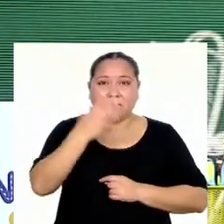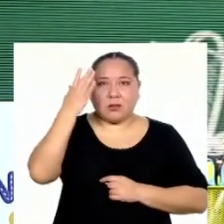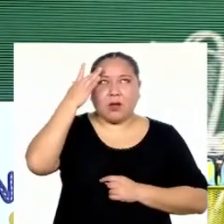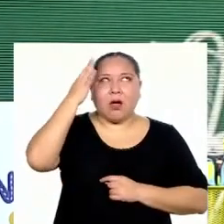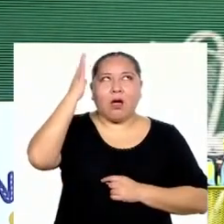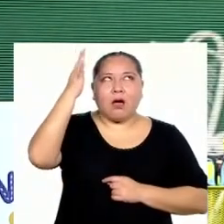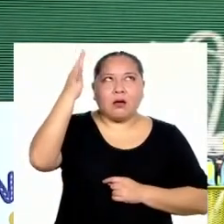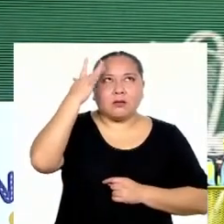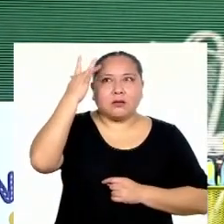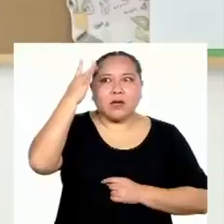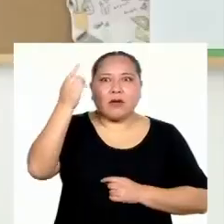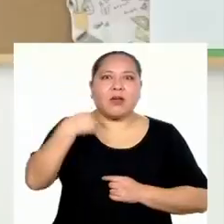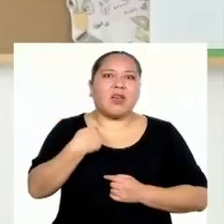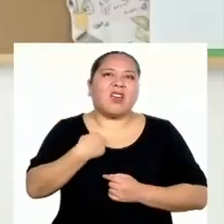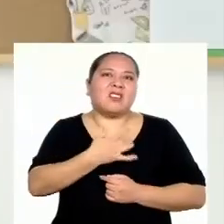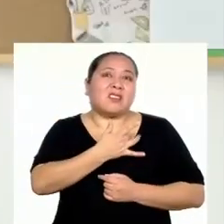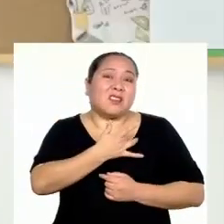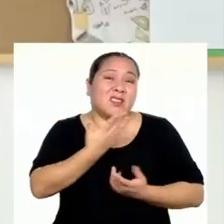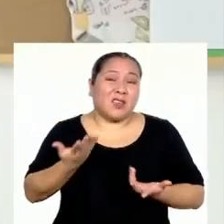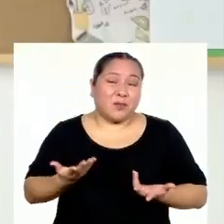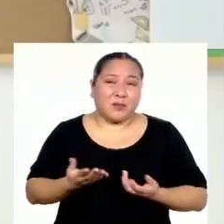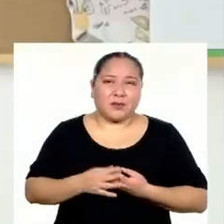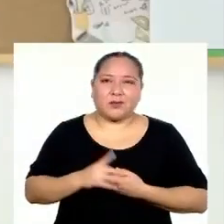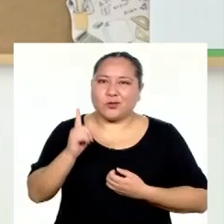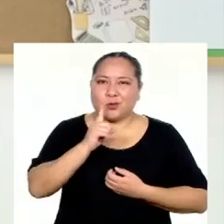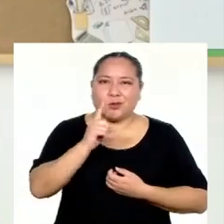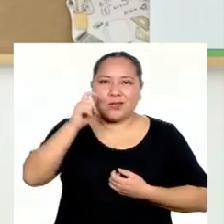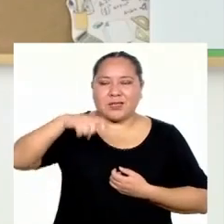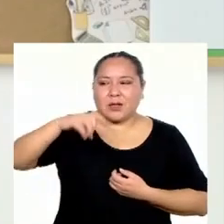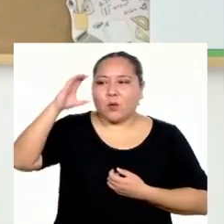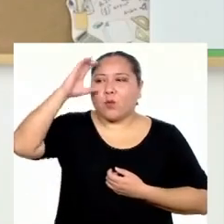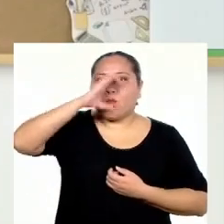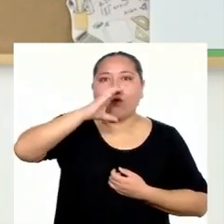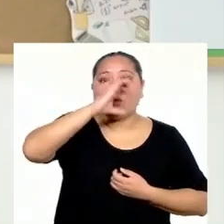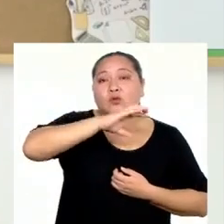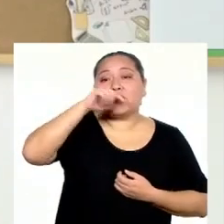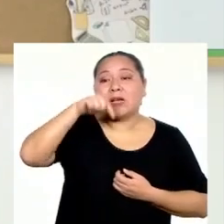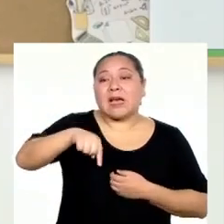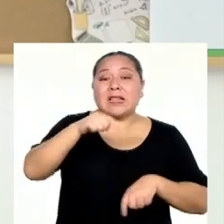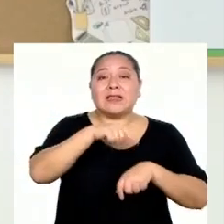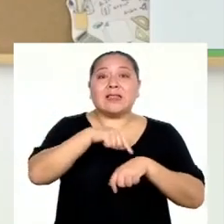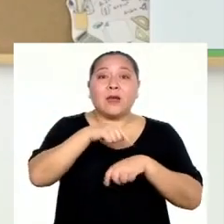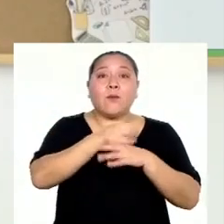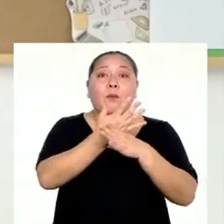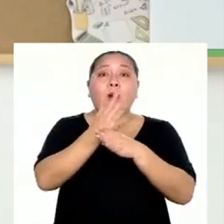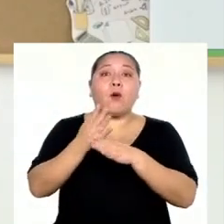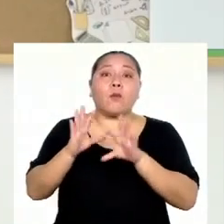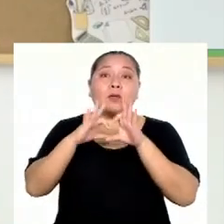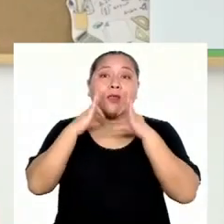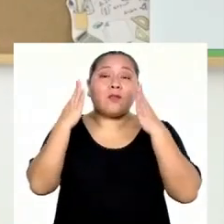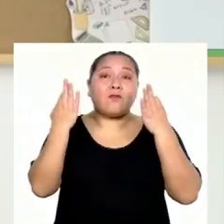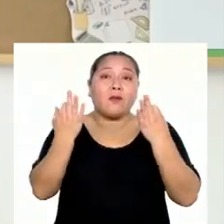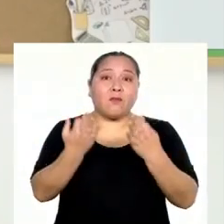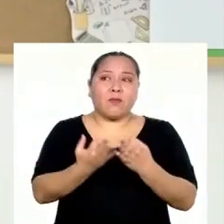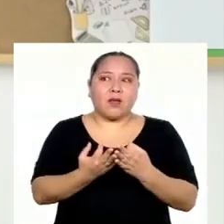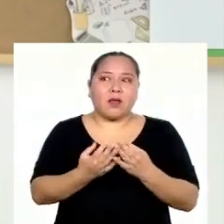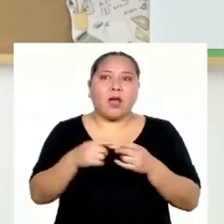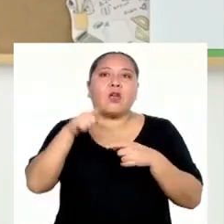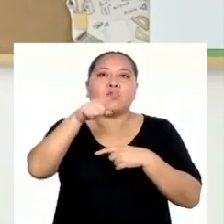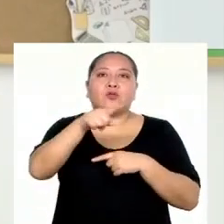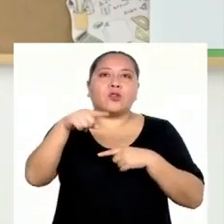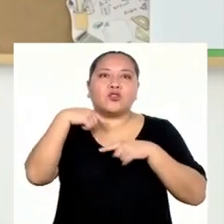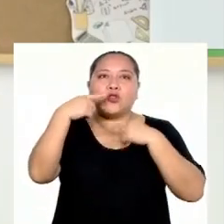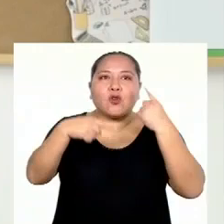qué pasa en nuestras cabezas. Por eso tenemos que buscar estos espacios para compartir en familia y contar cómo se